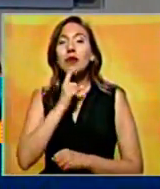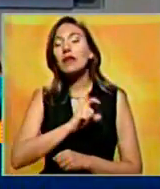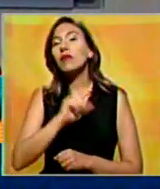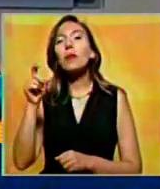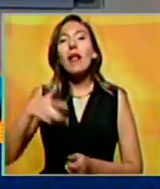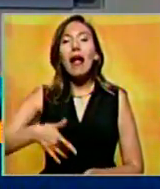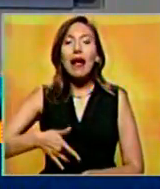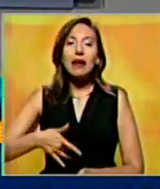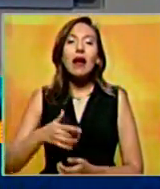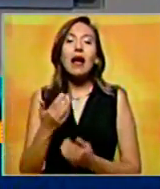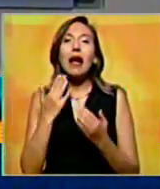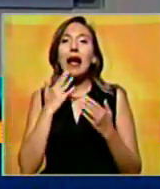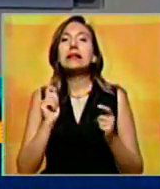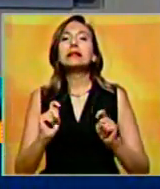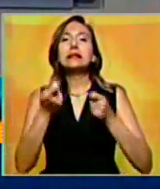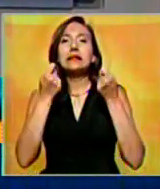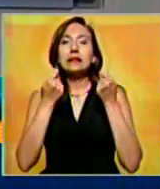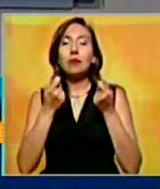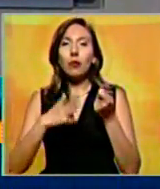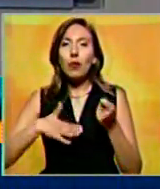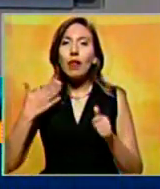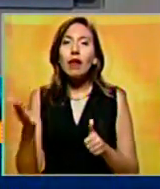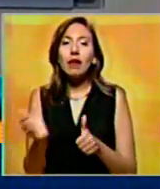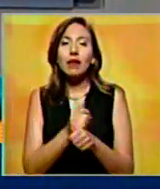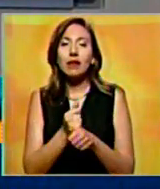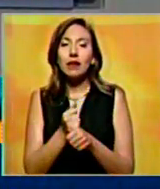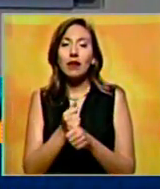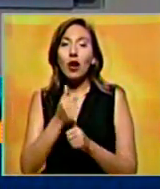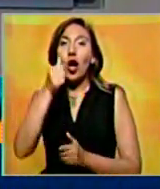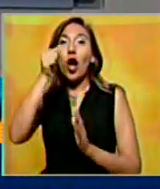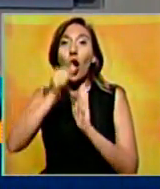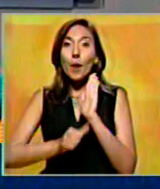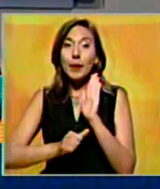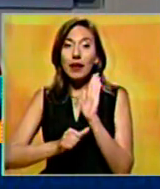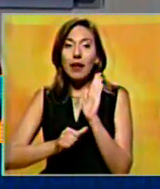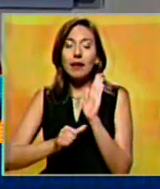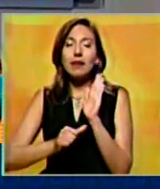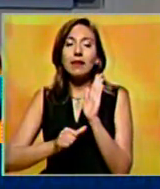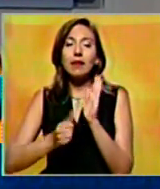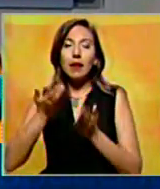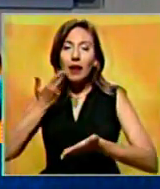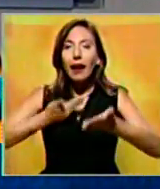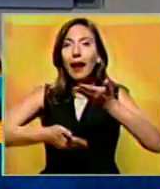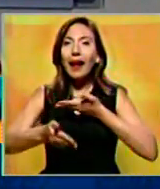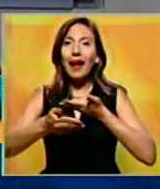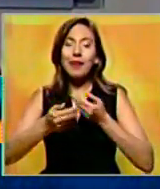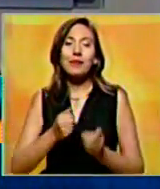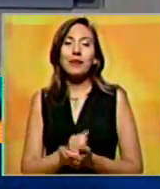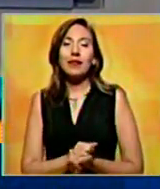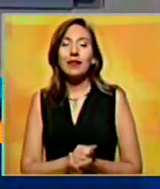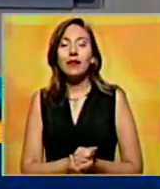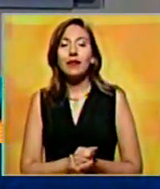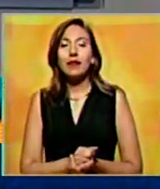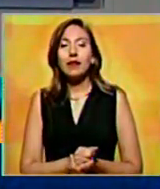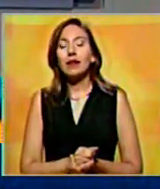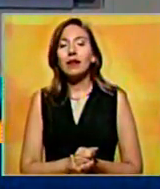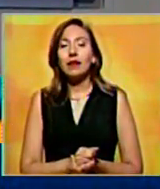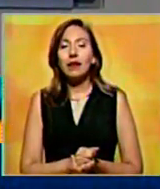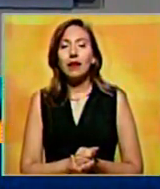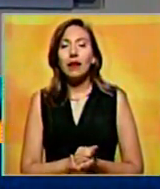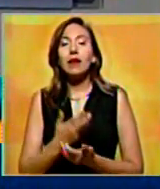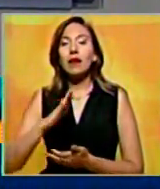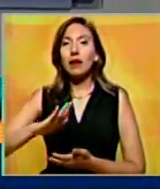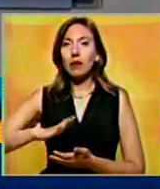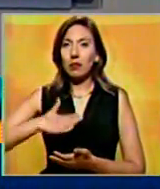Hígado lograron hacerme mi operación y estoy ahorita en estas condiciones. Me